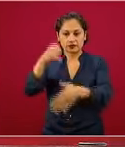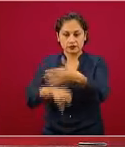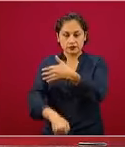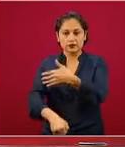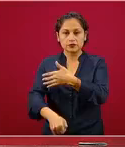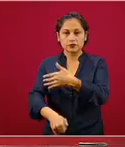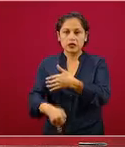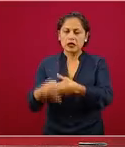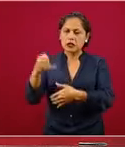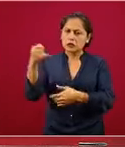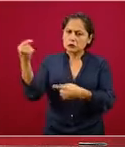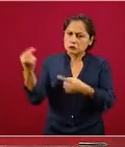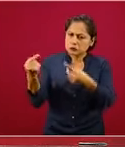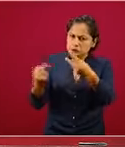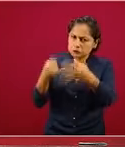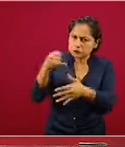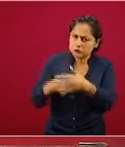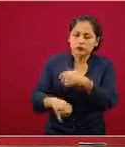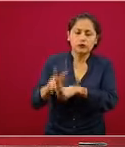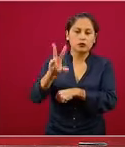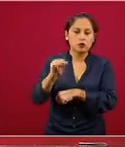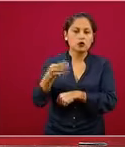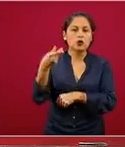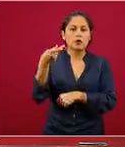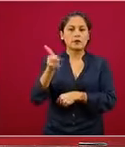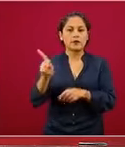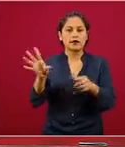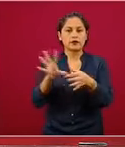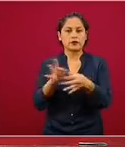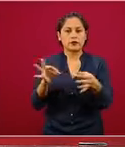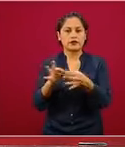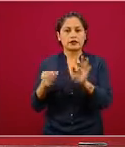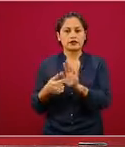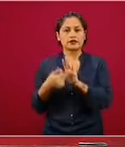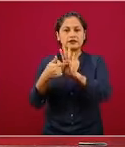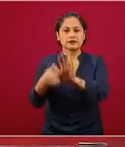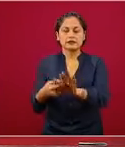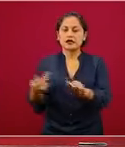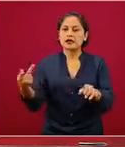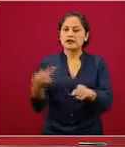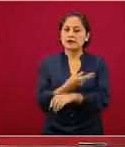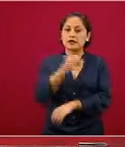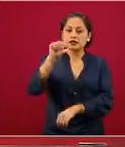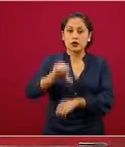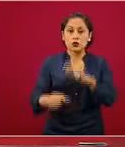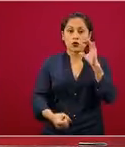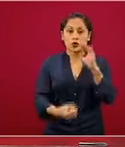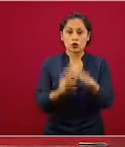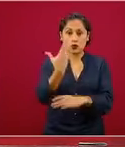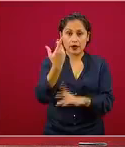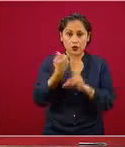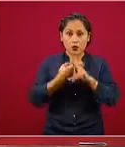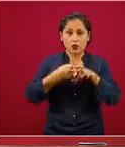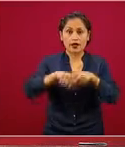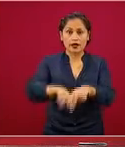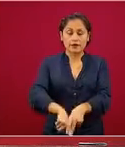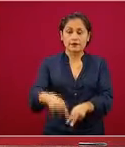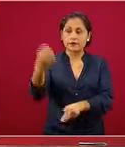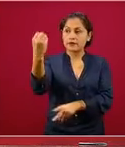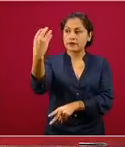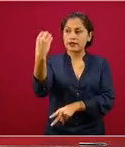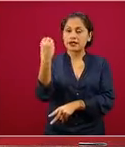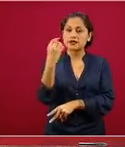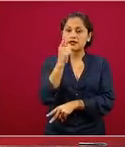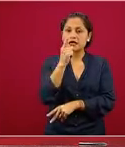no demasiados, pero solo para explicar la mecánica de este semáforo que entrará en funcionamiento a partir del 1